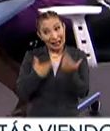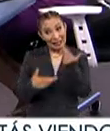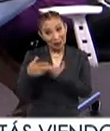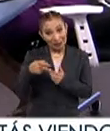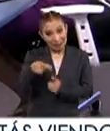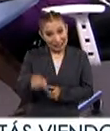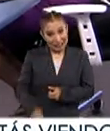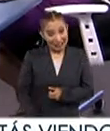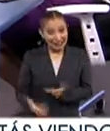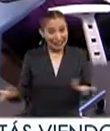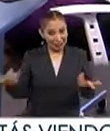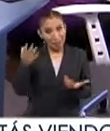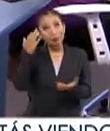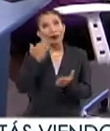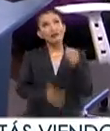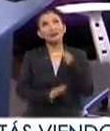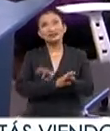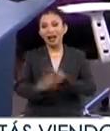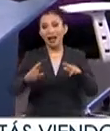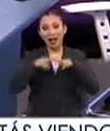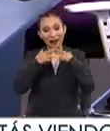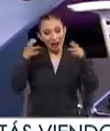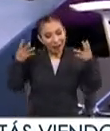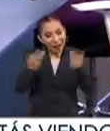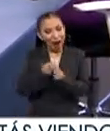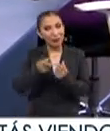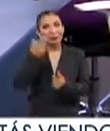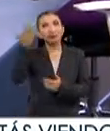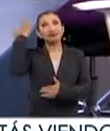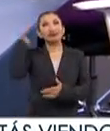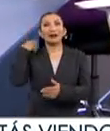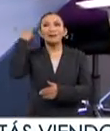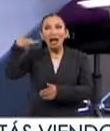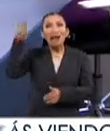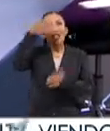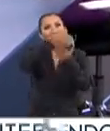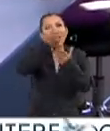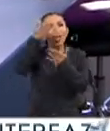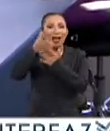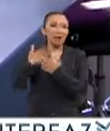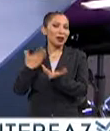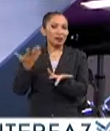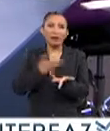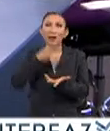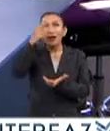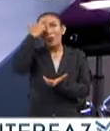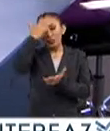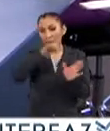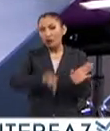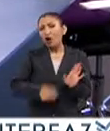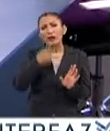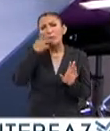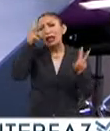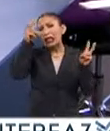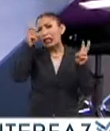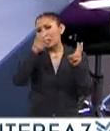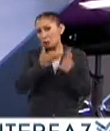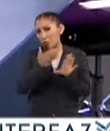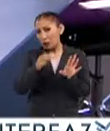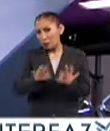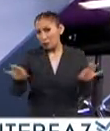regreso. Sí, por fin coincidimos los tres en la mesa de Interfaz después de tantos viajes, pero bueno, traemos muchos recuerdos. Oye, hoy vas a hablar de un tema